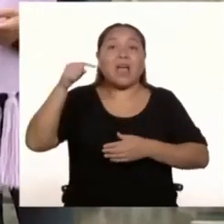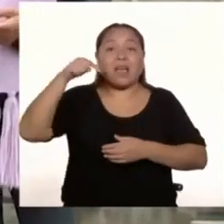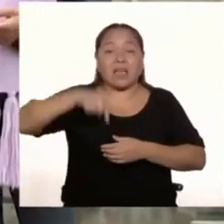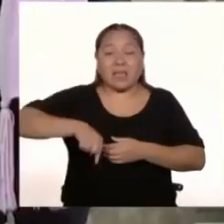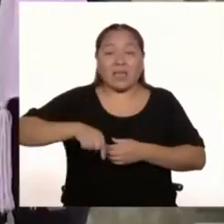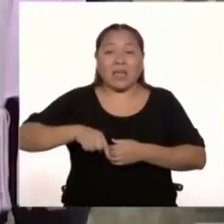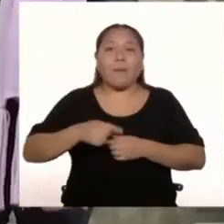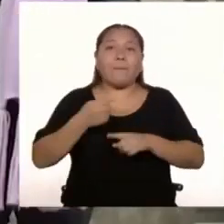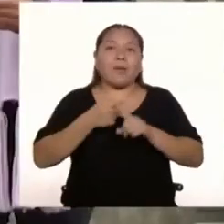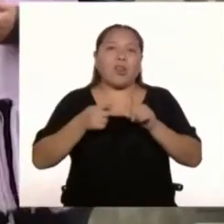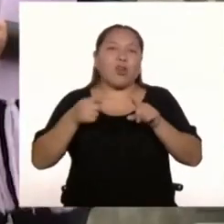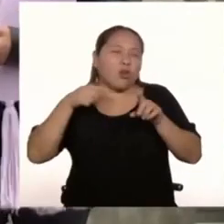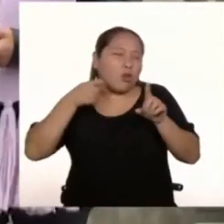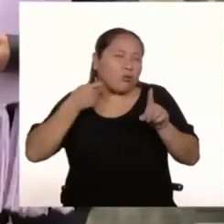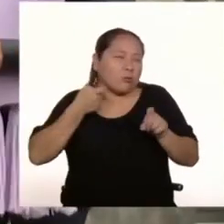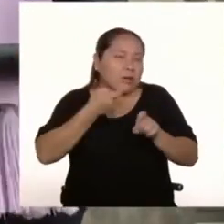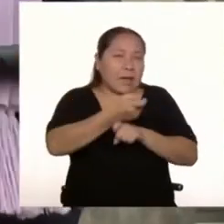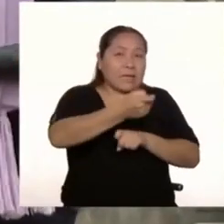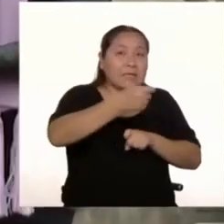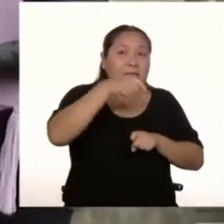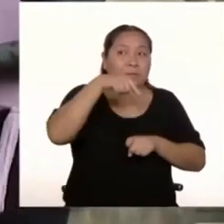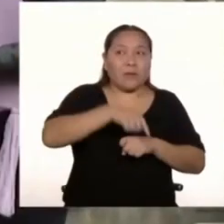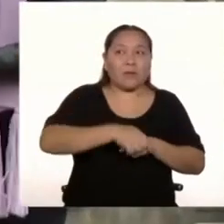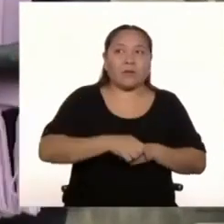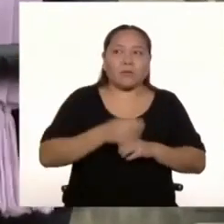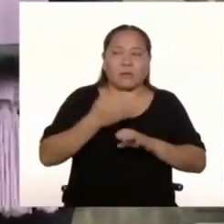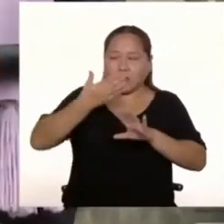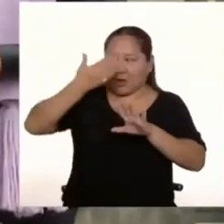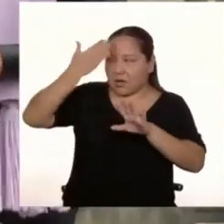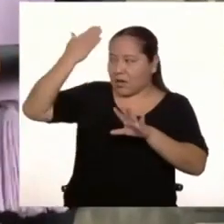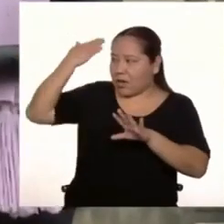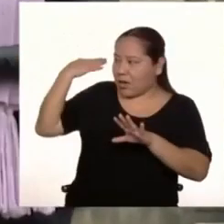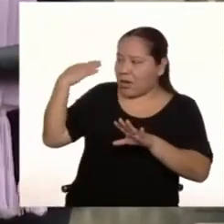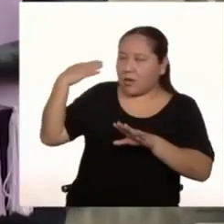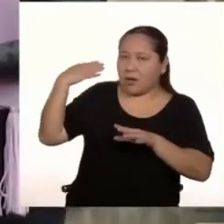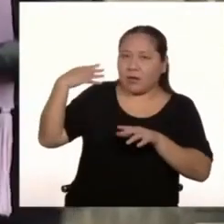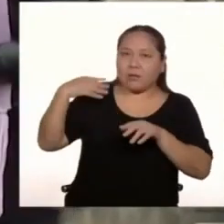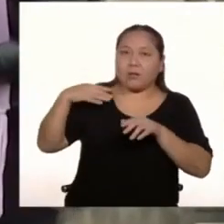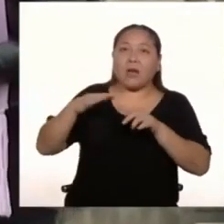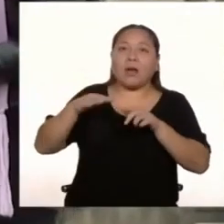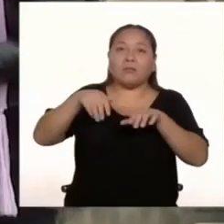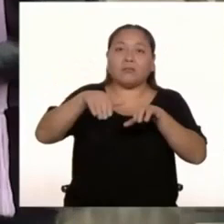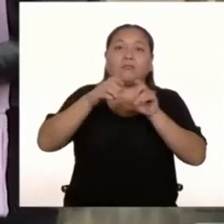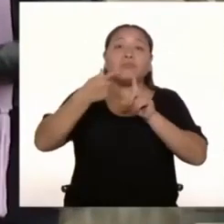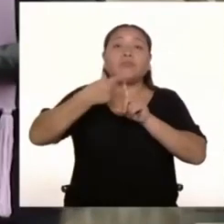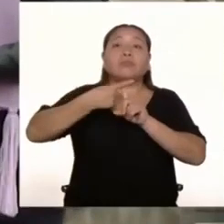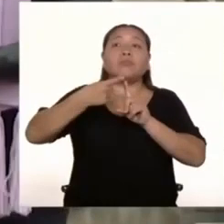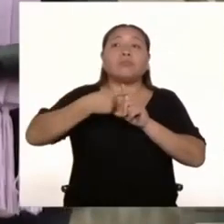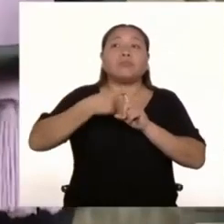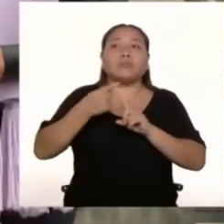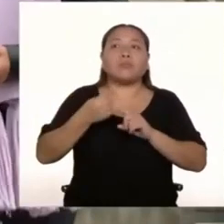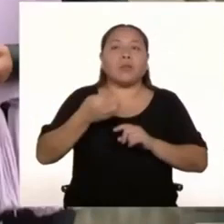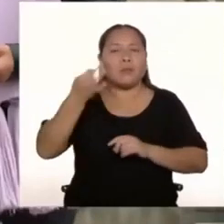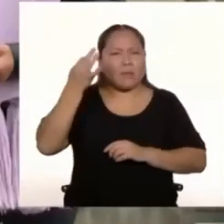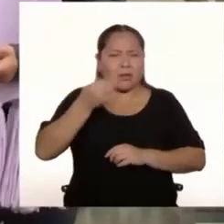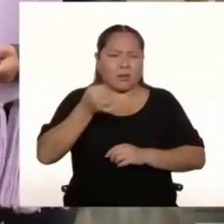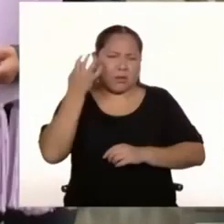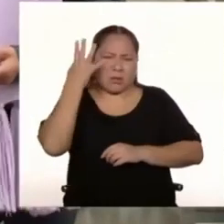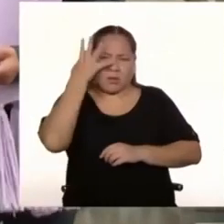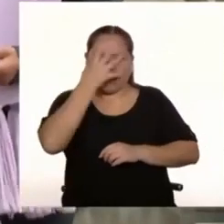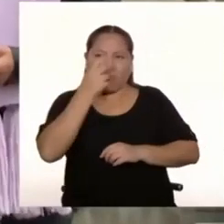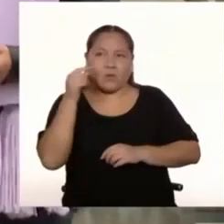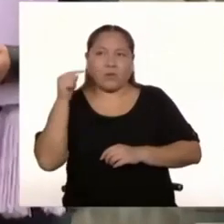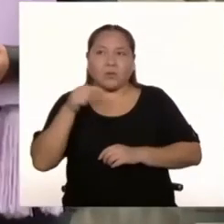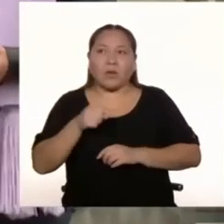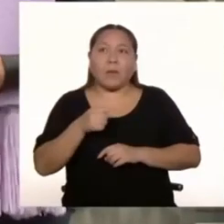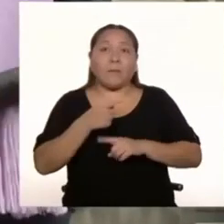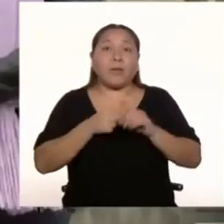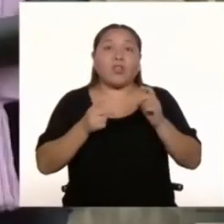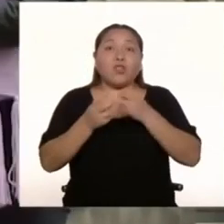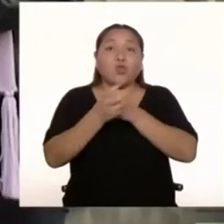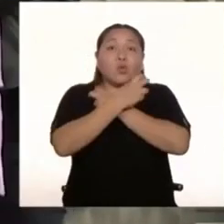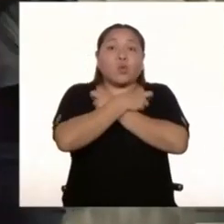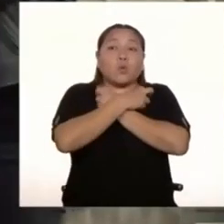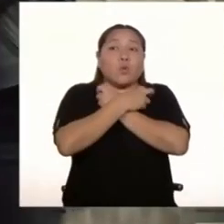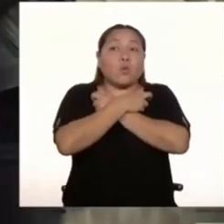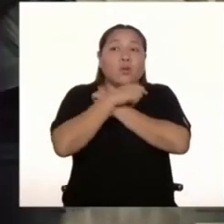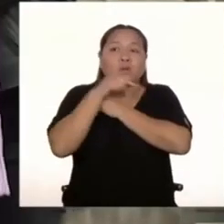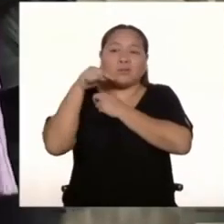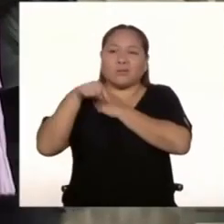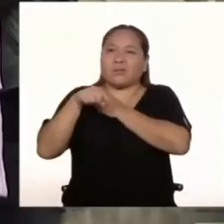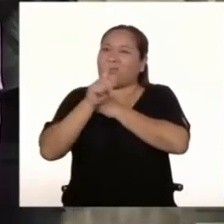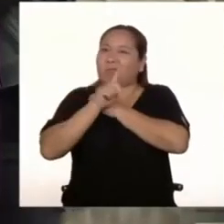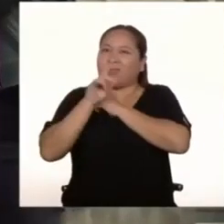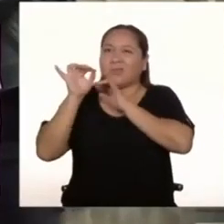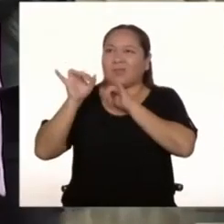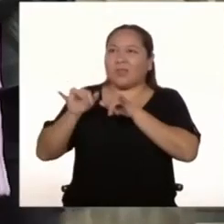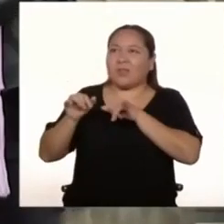herido. Aquí, detrás de mí, está la tumba de Mariano Necochea. Es una verdadera belleza. Sin embargo, sus restos no reposan